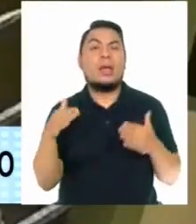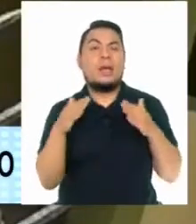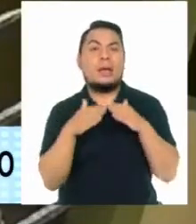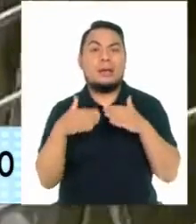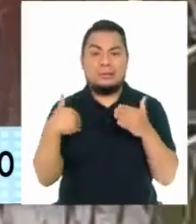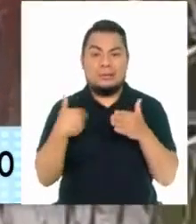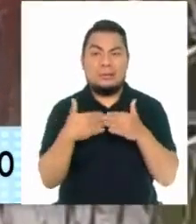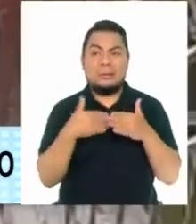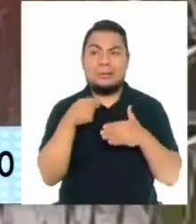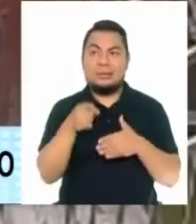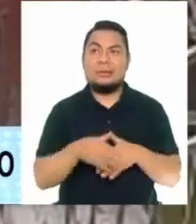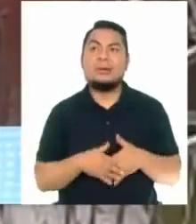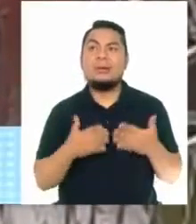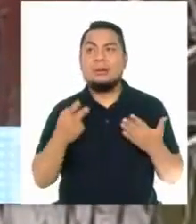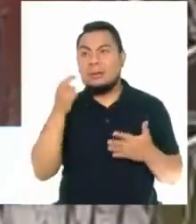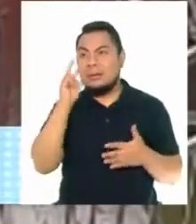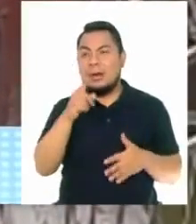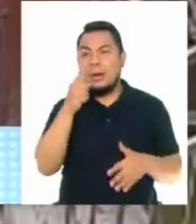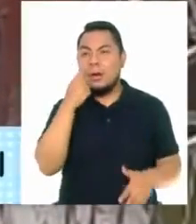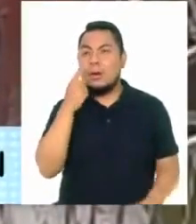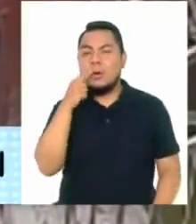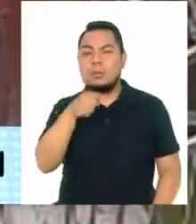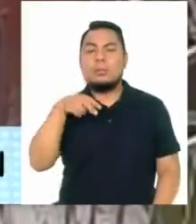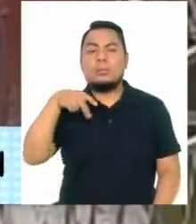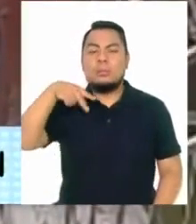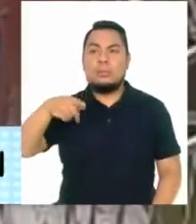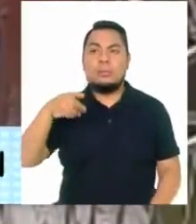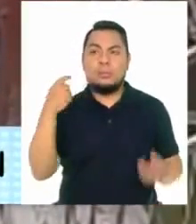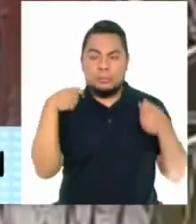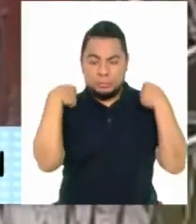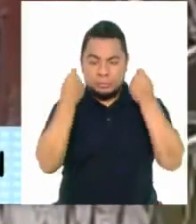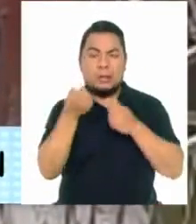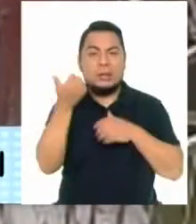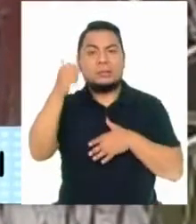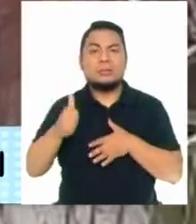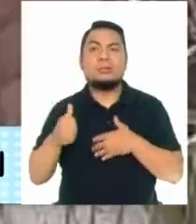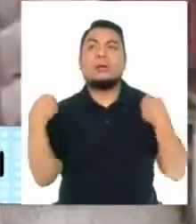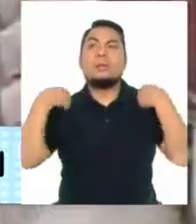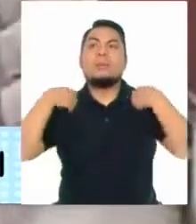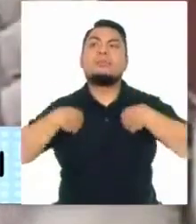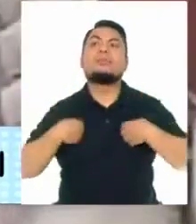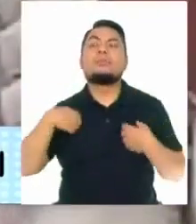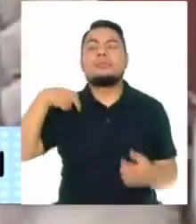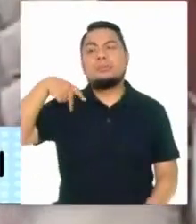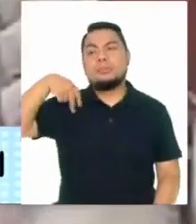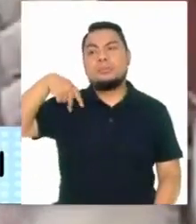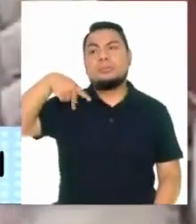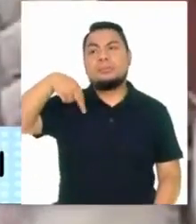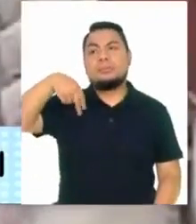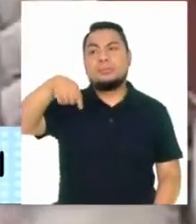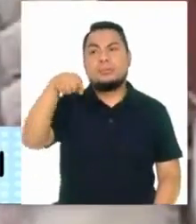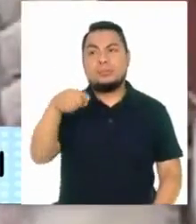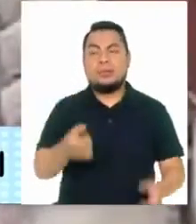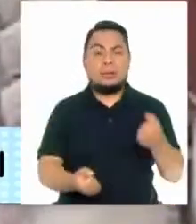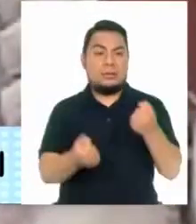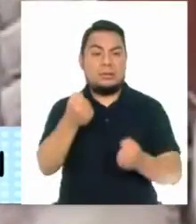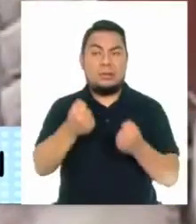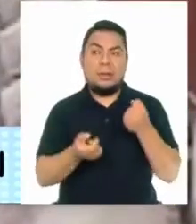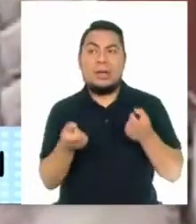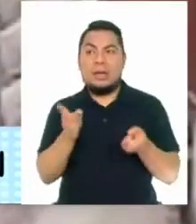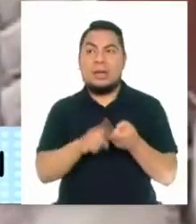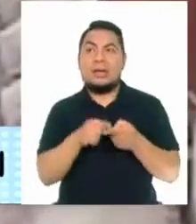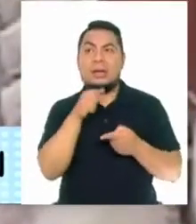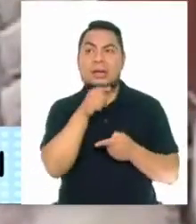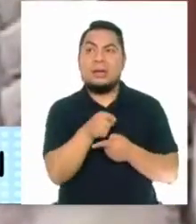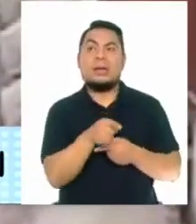casas aledañas donde se observa un sujeto que vestía una capucha azul y una mochila se acerca caminando al vehículo hasta la